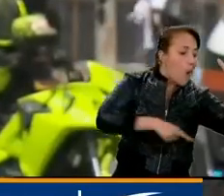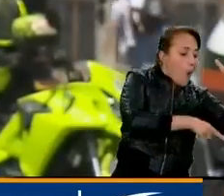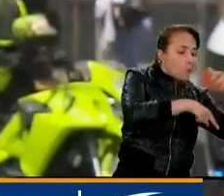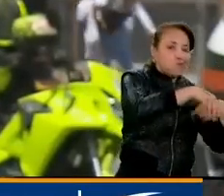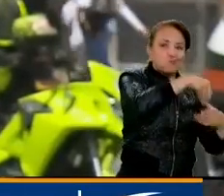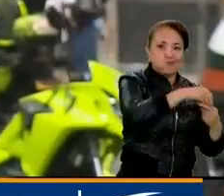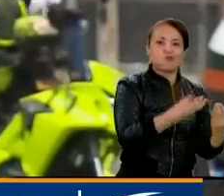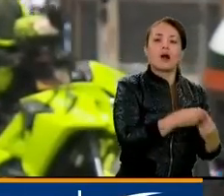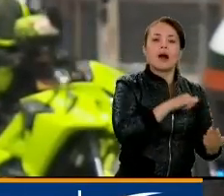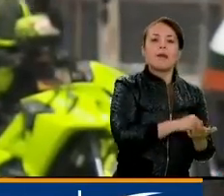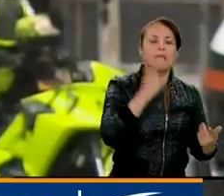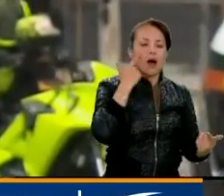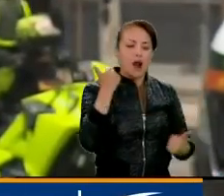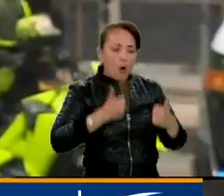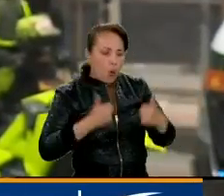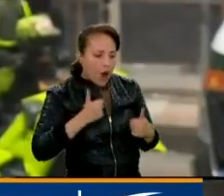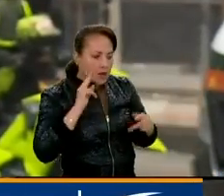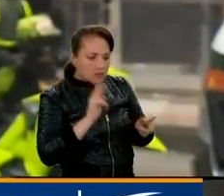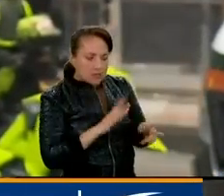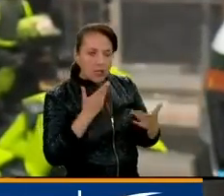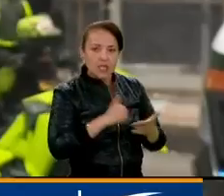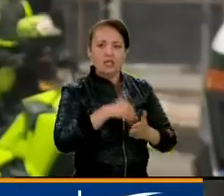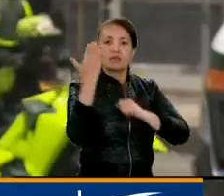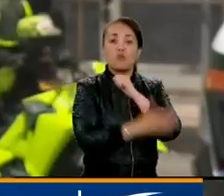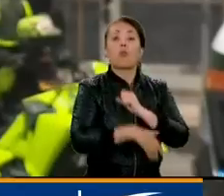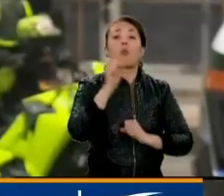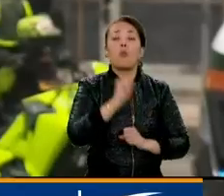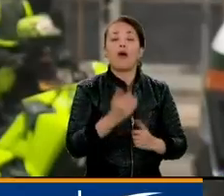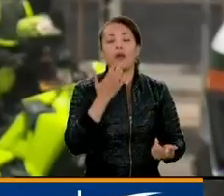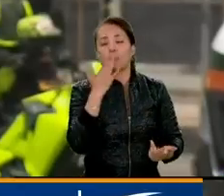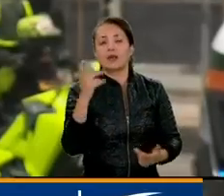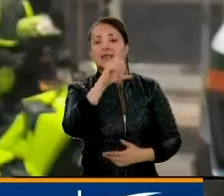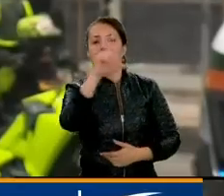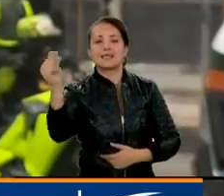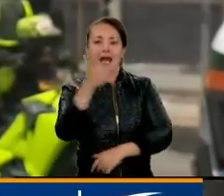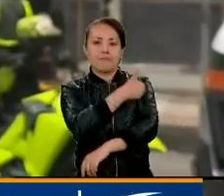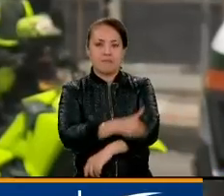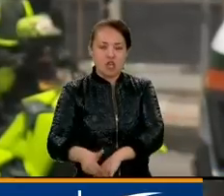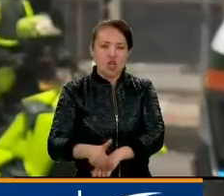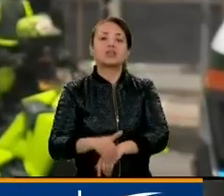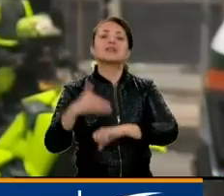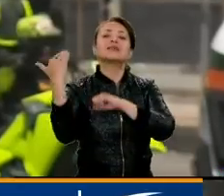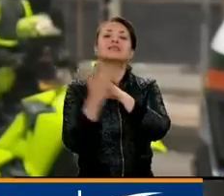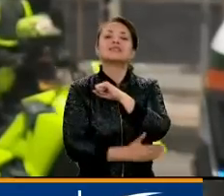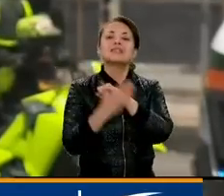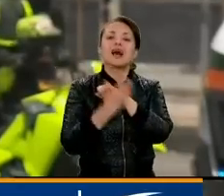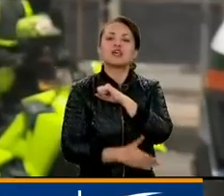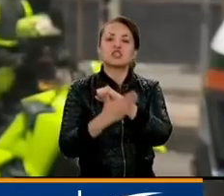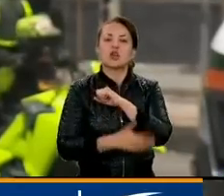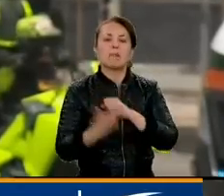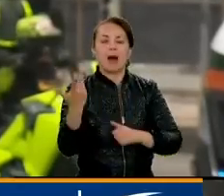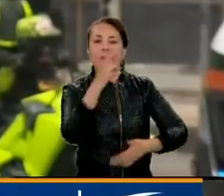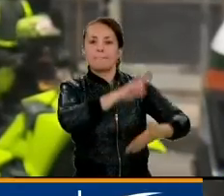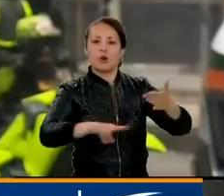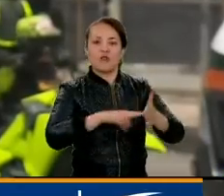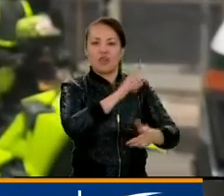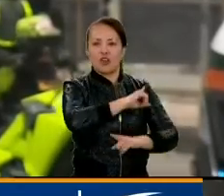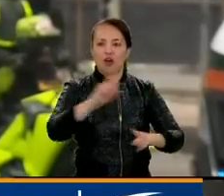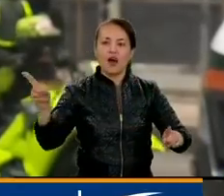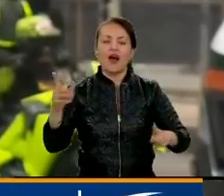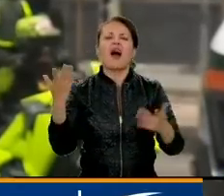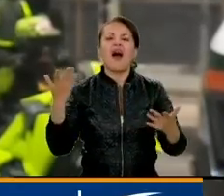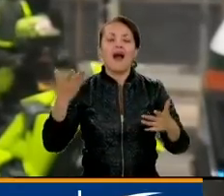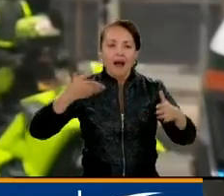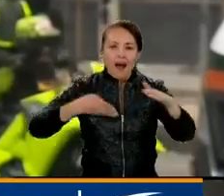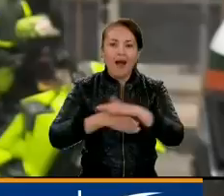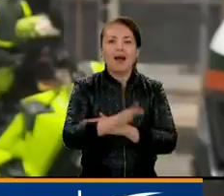para determinar la sanción, que son multas que pueden incluso llegar hasta los 100 millones de pesos y sanciones para prohibirles el ingreso al estadio